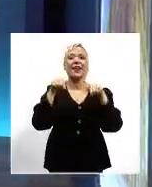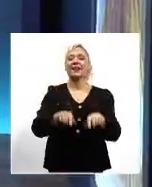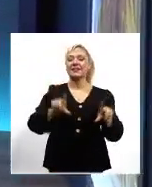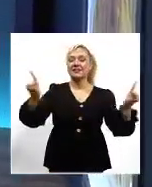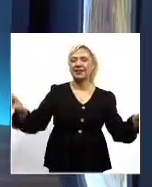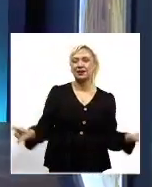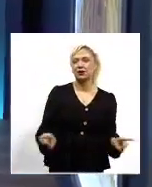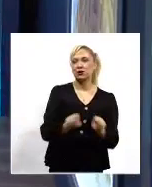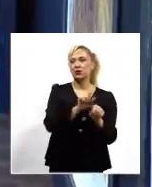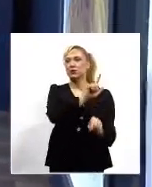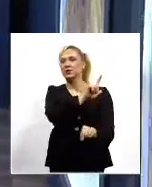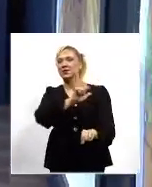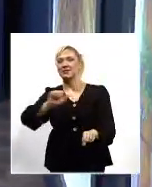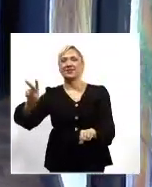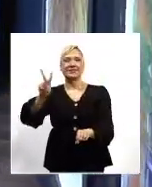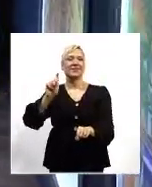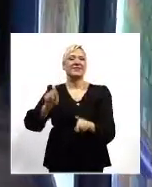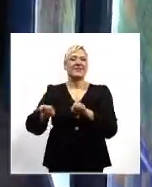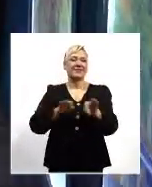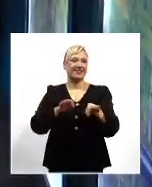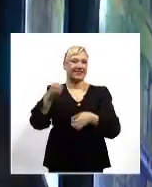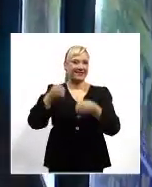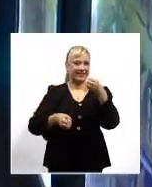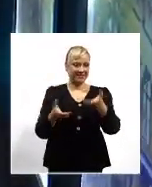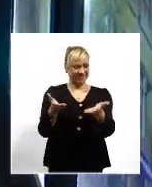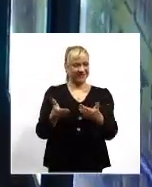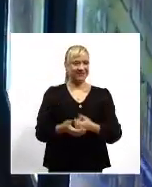en Semanario Judicial. No le cambie.